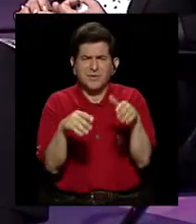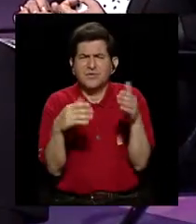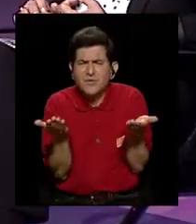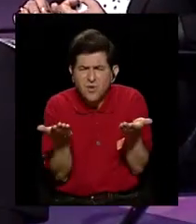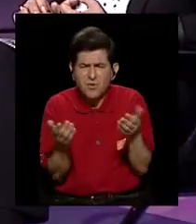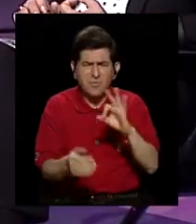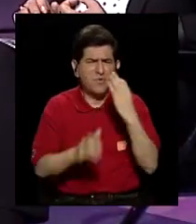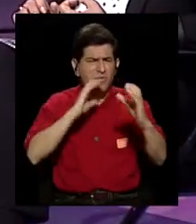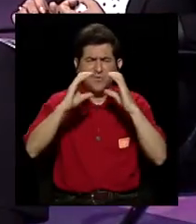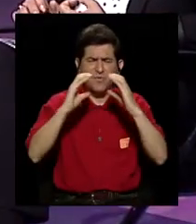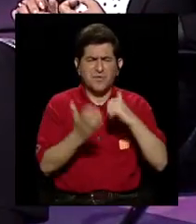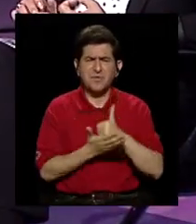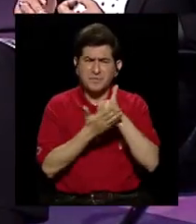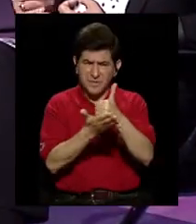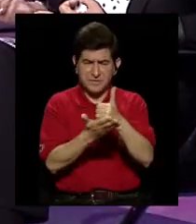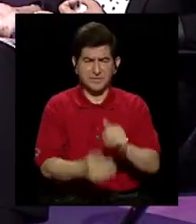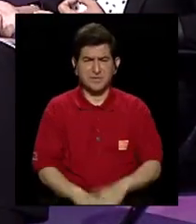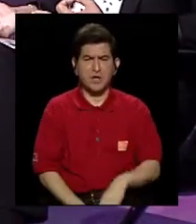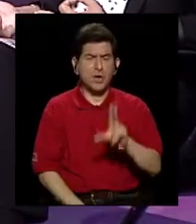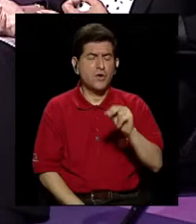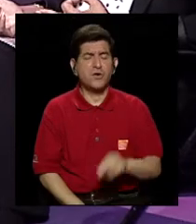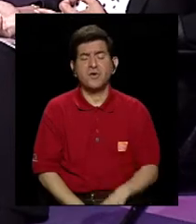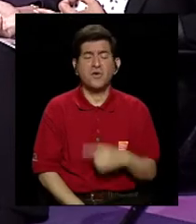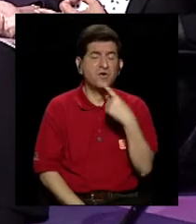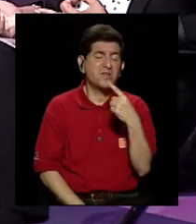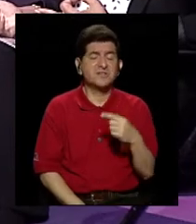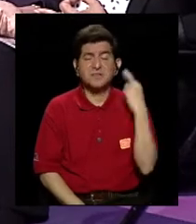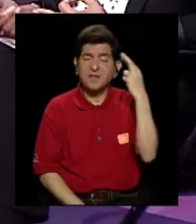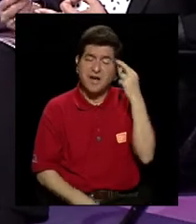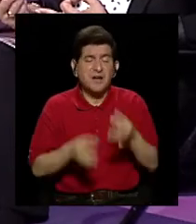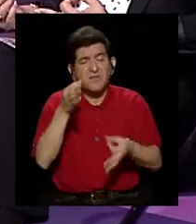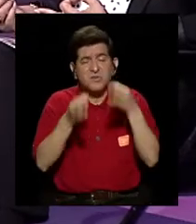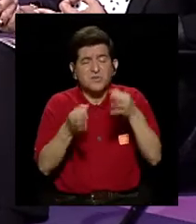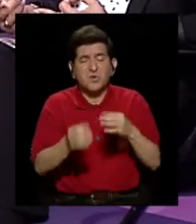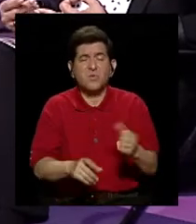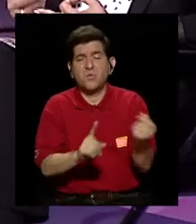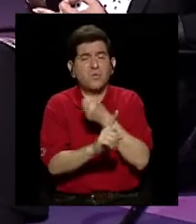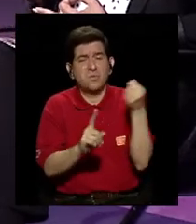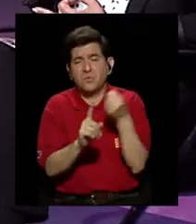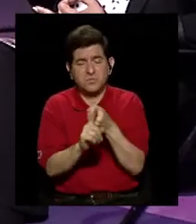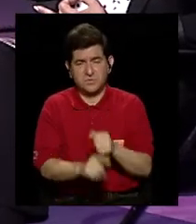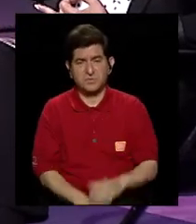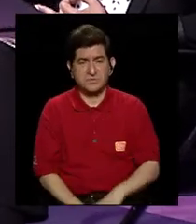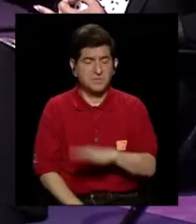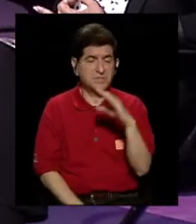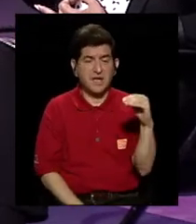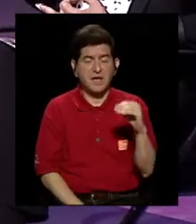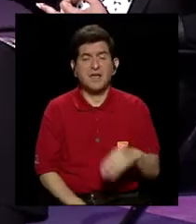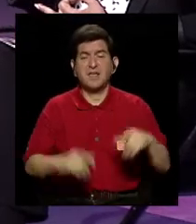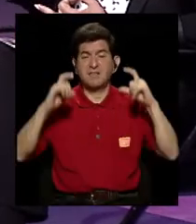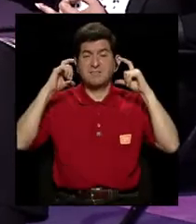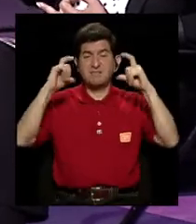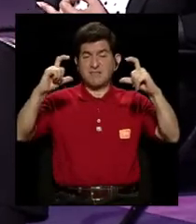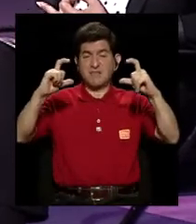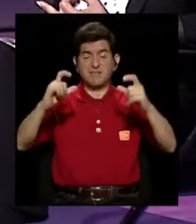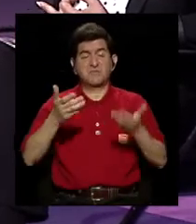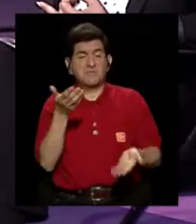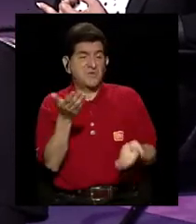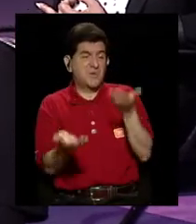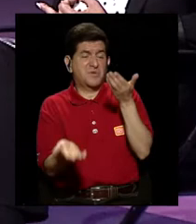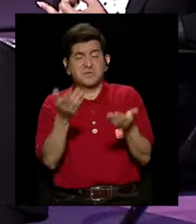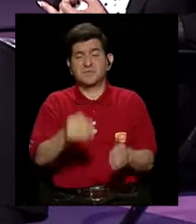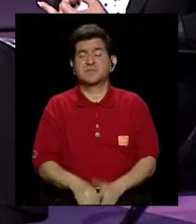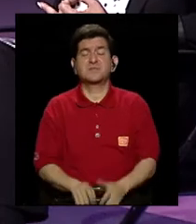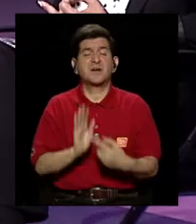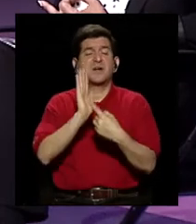medios de comunicación? No justificando la violencia, ¿verdad? No justificando y dando titulares y cosas, dando a